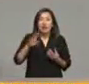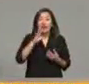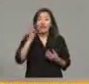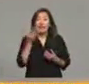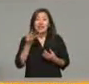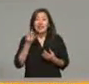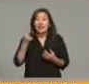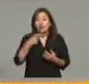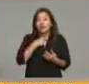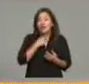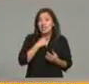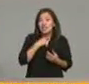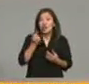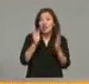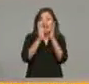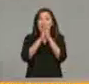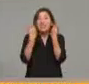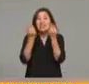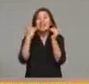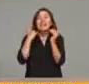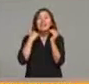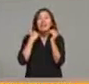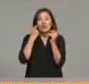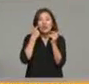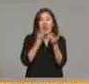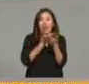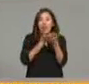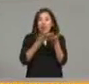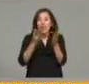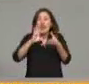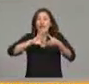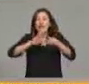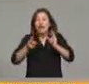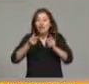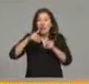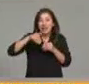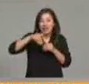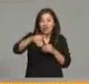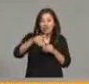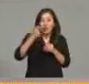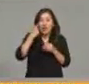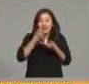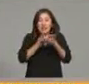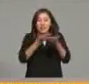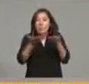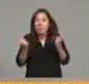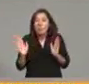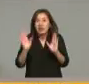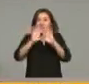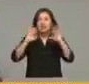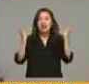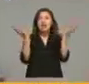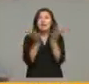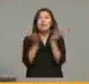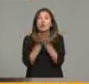desearía que este libro sea un disparador de políticas públicas porque realmente lo que se ha mostrado de manera evidente en el mundo